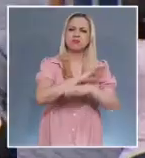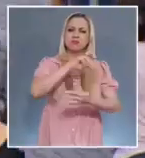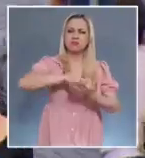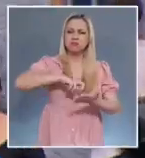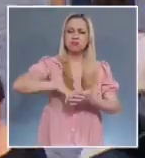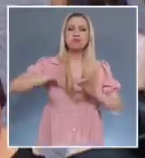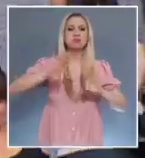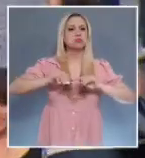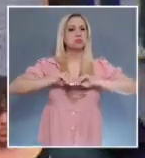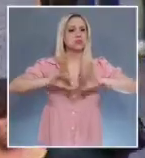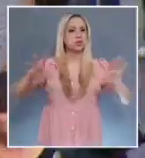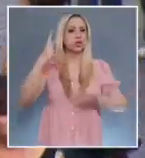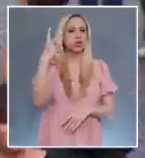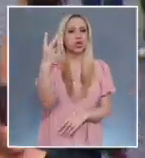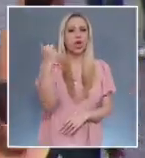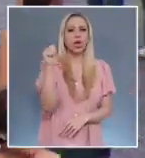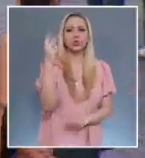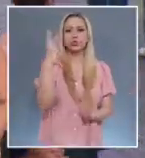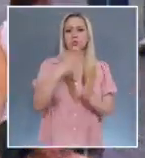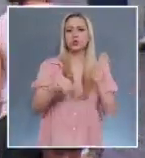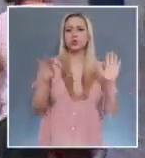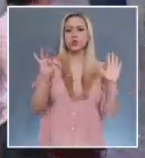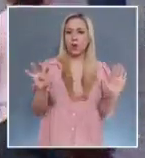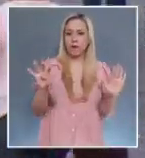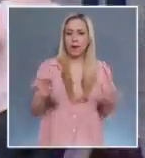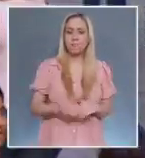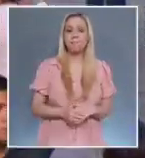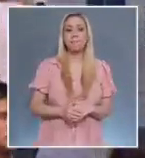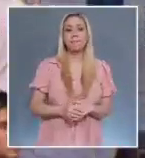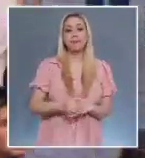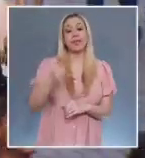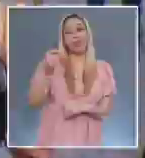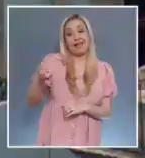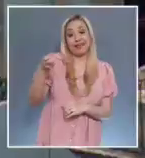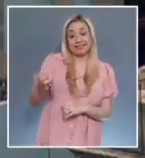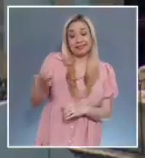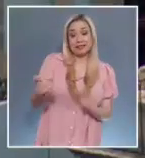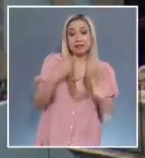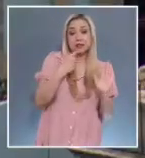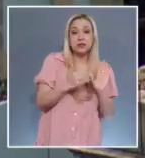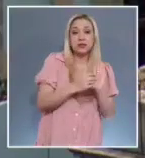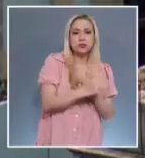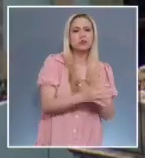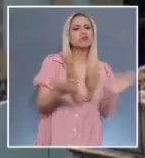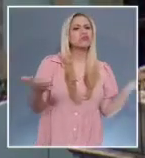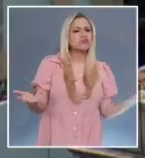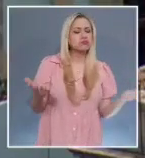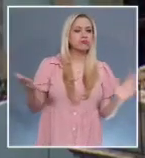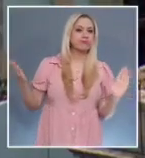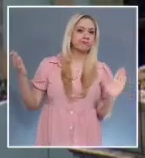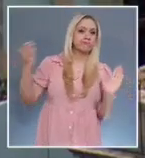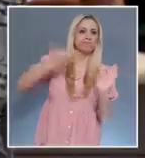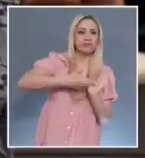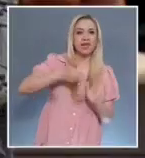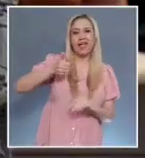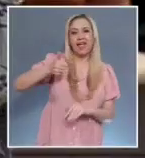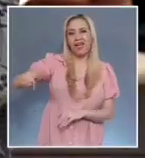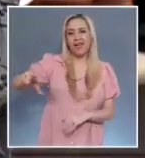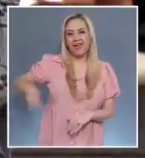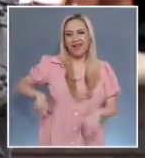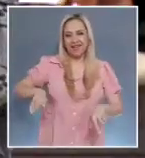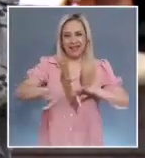de 2019. En el primero de dichos preceptos se preveía sancionar al servidor público que